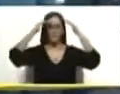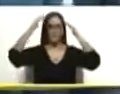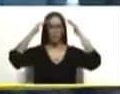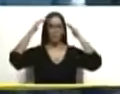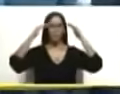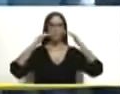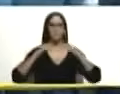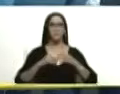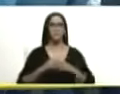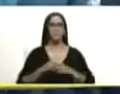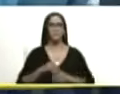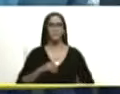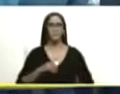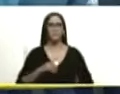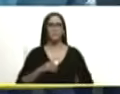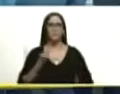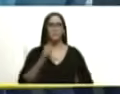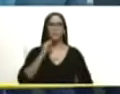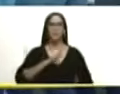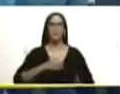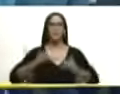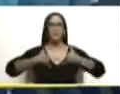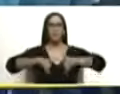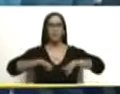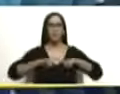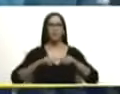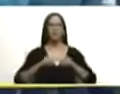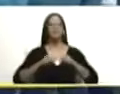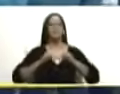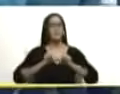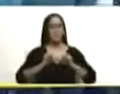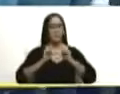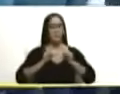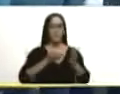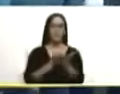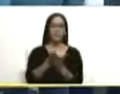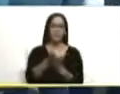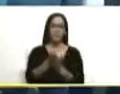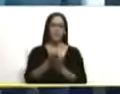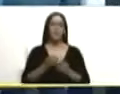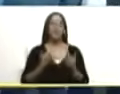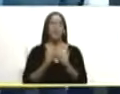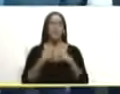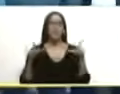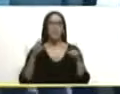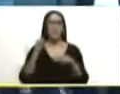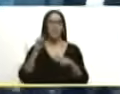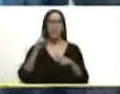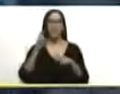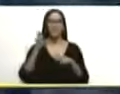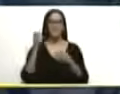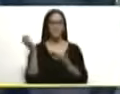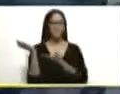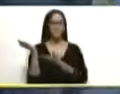¿Ah? ¿Cómo están los hijos? Bueno, seguimos para adelante. Free Alex Sats.